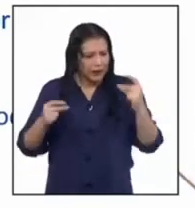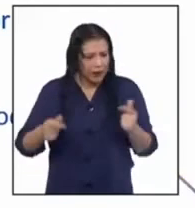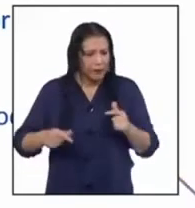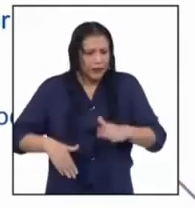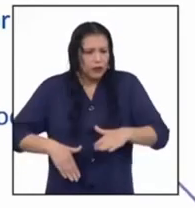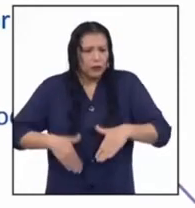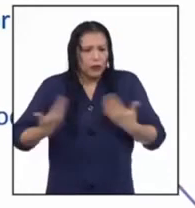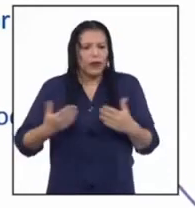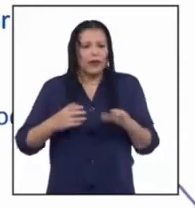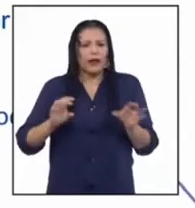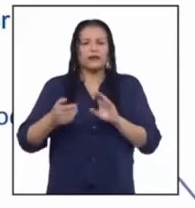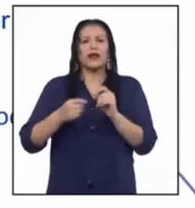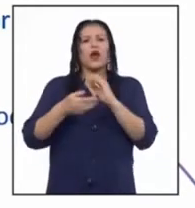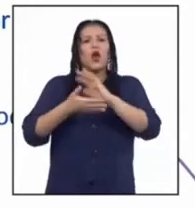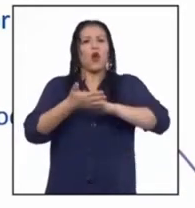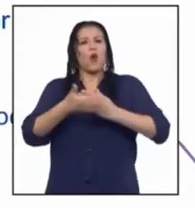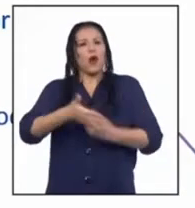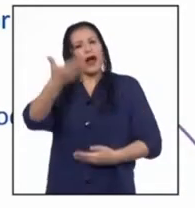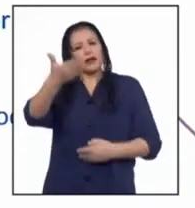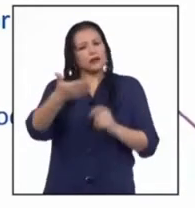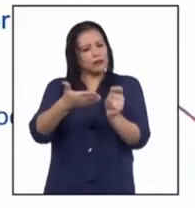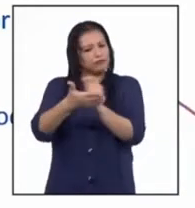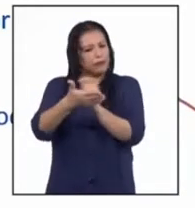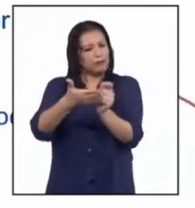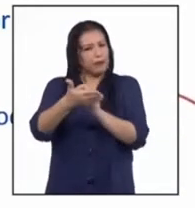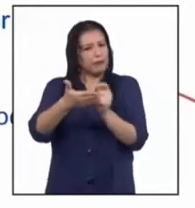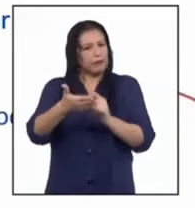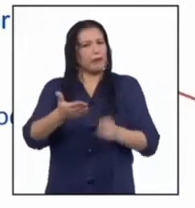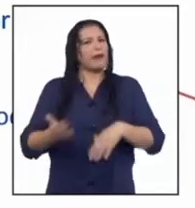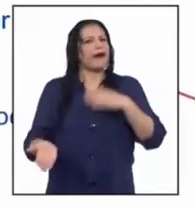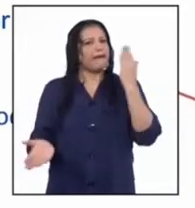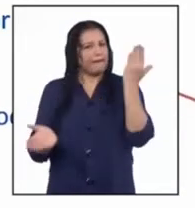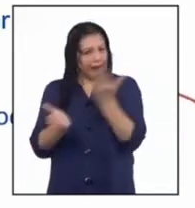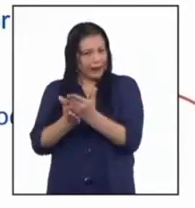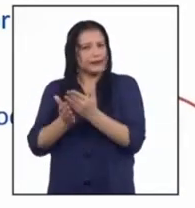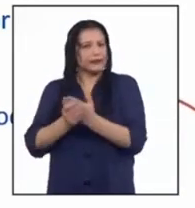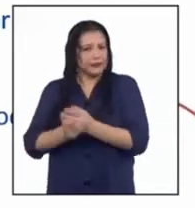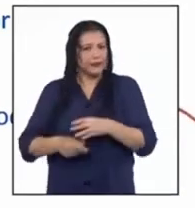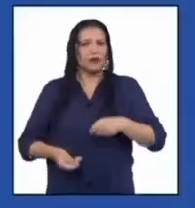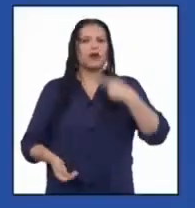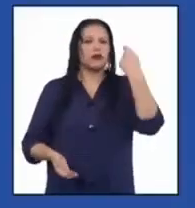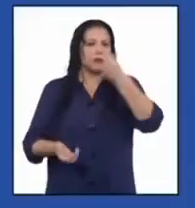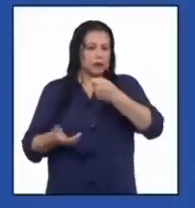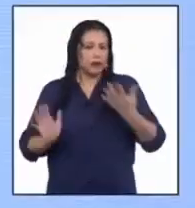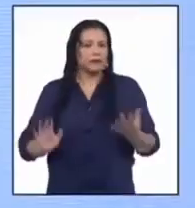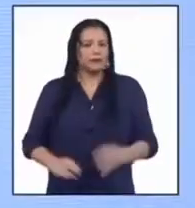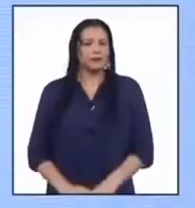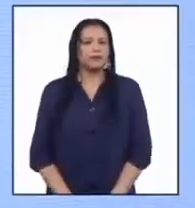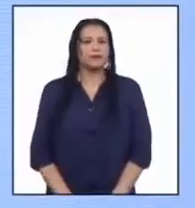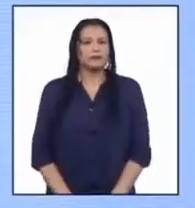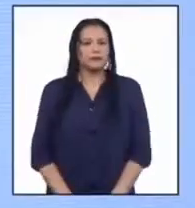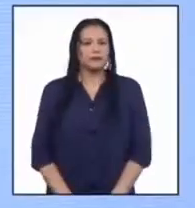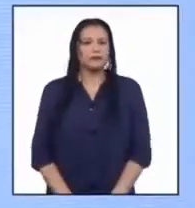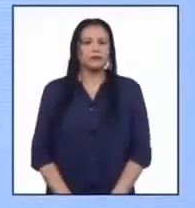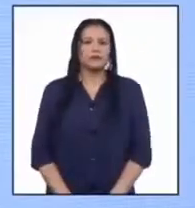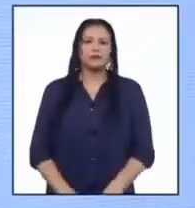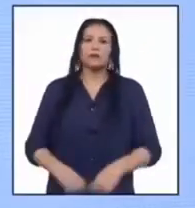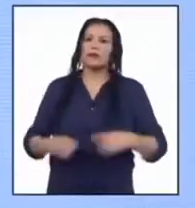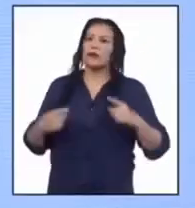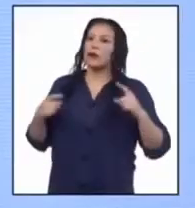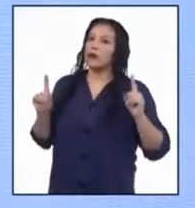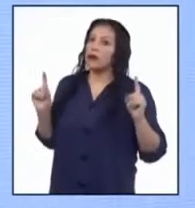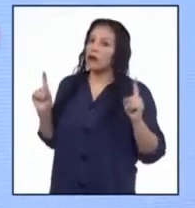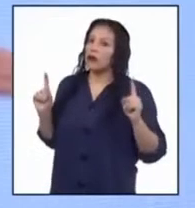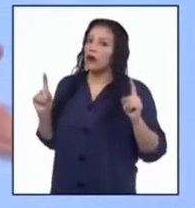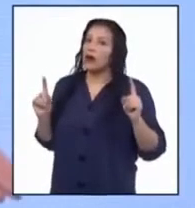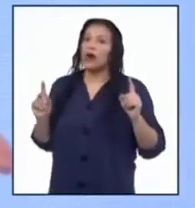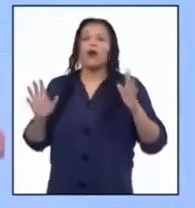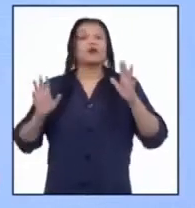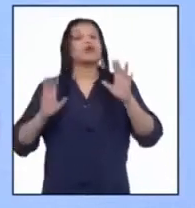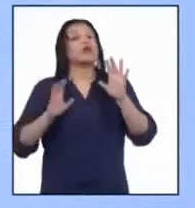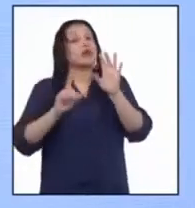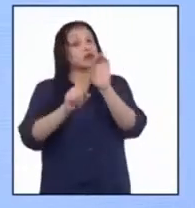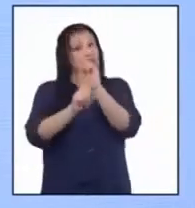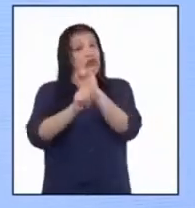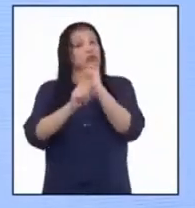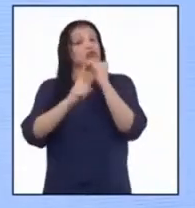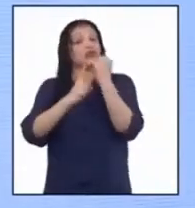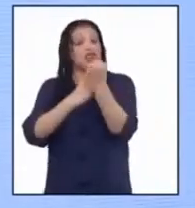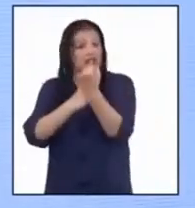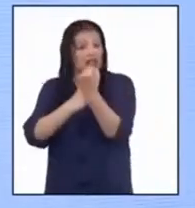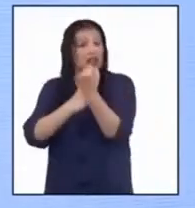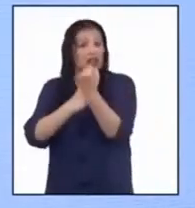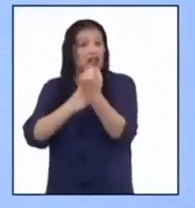procederá a levantar el acta de infracción y sanción correspondiente. Bueno, pero una cosa es que una sociedad tenga